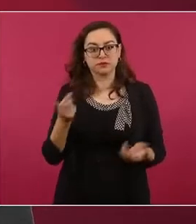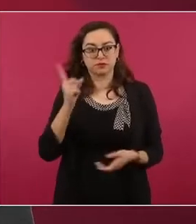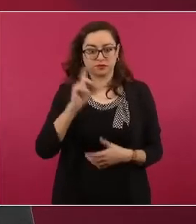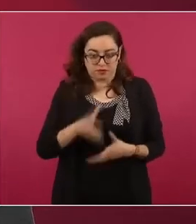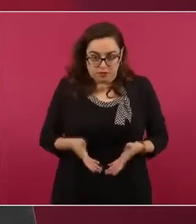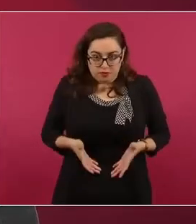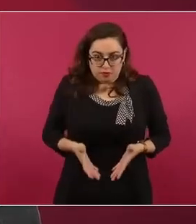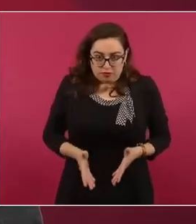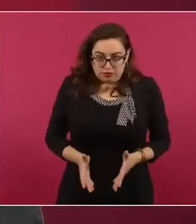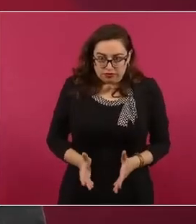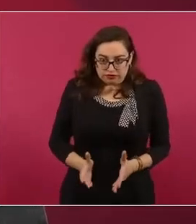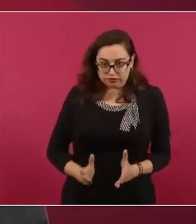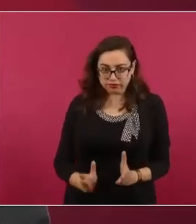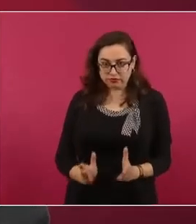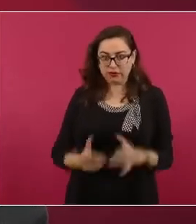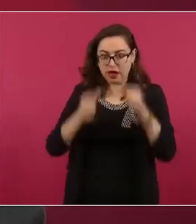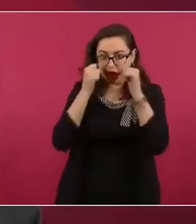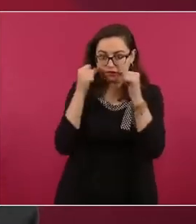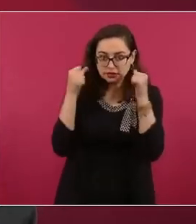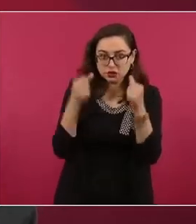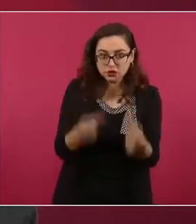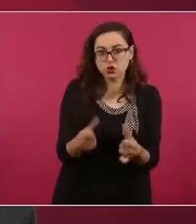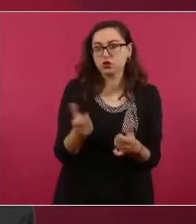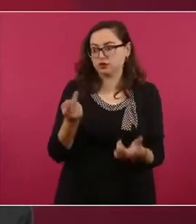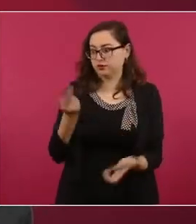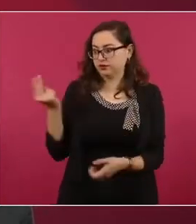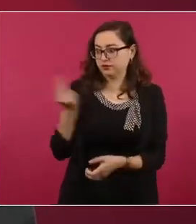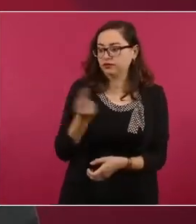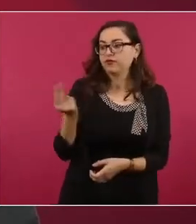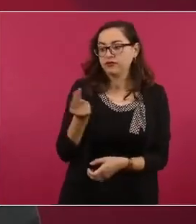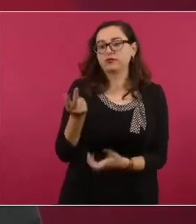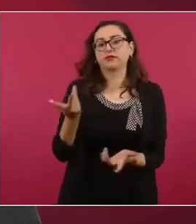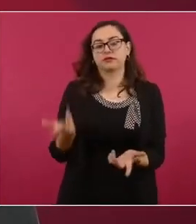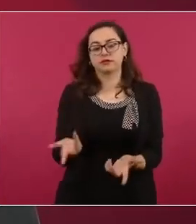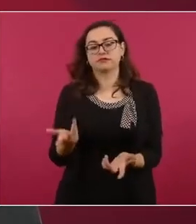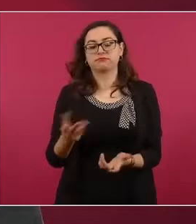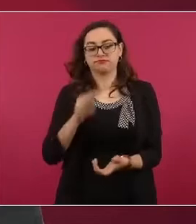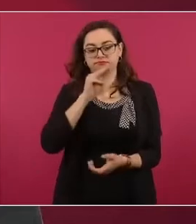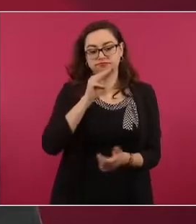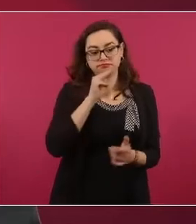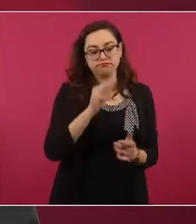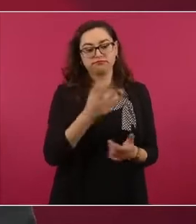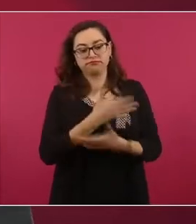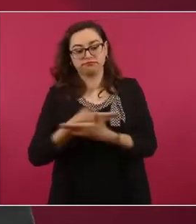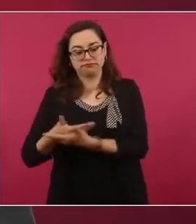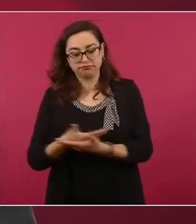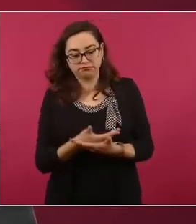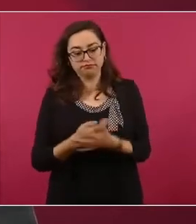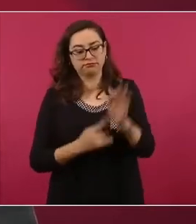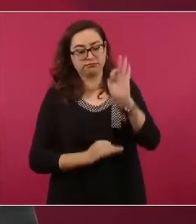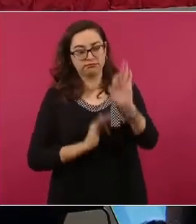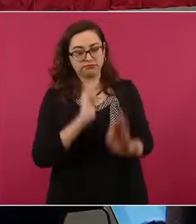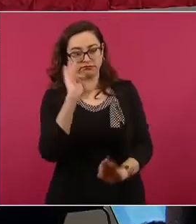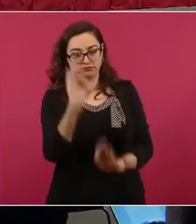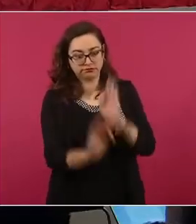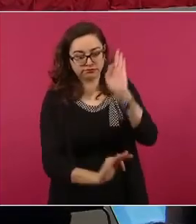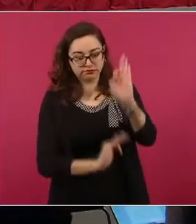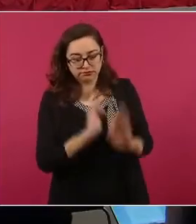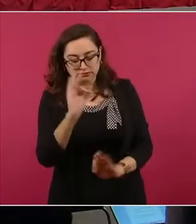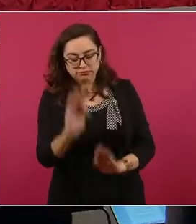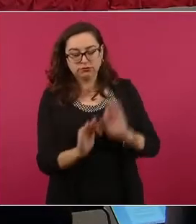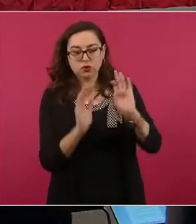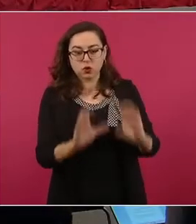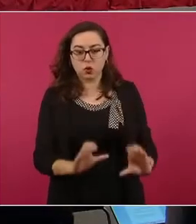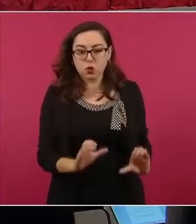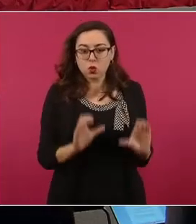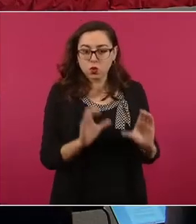atención del parto y desde luego el cuidado de la madre, el cuidado de hijas e